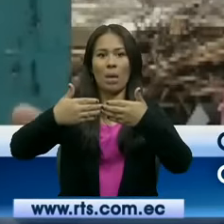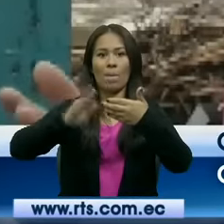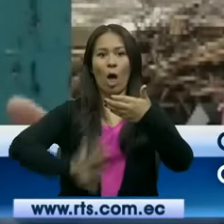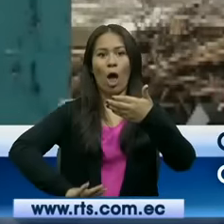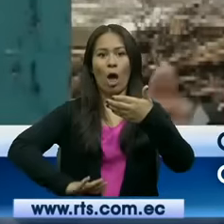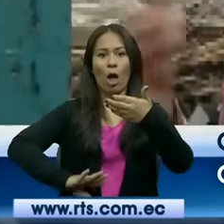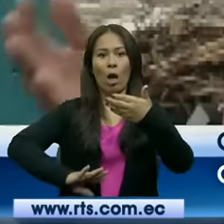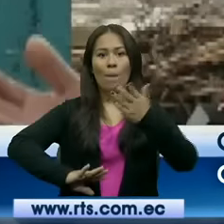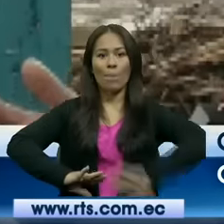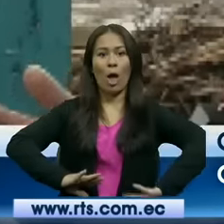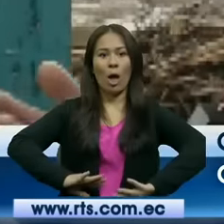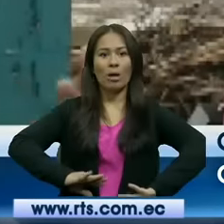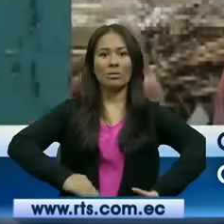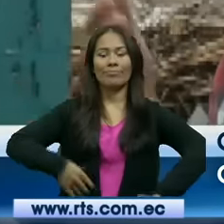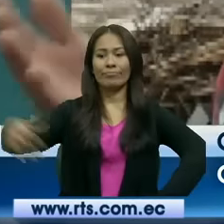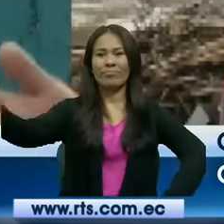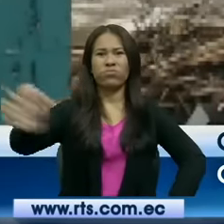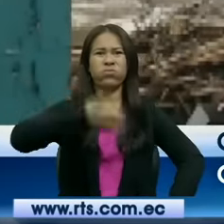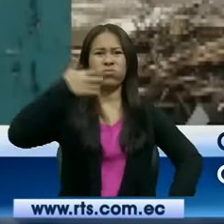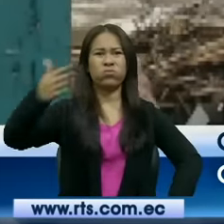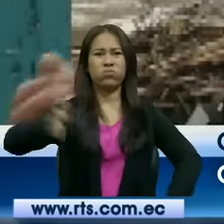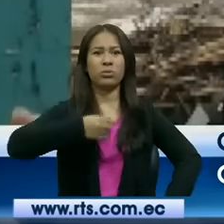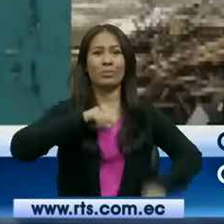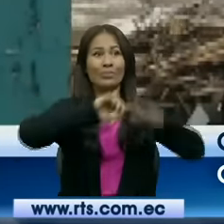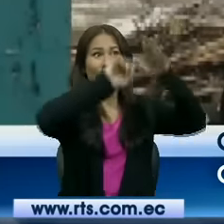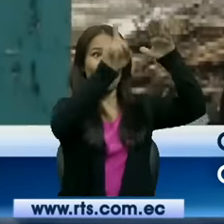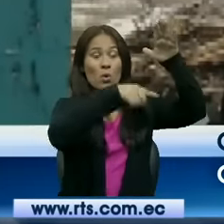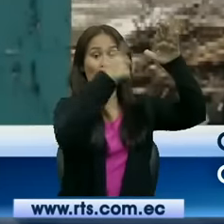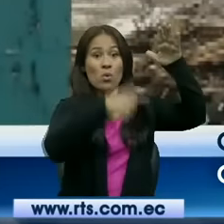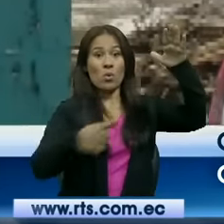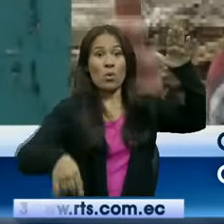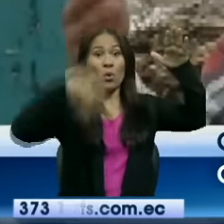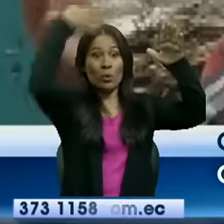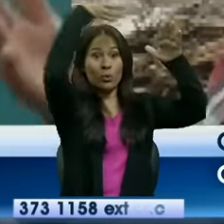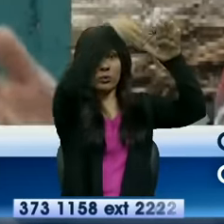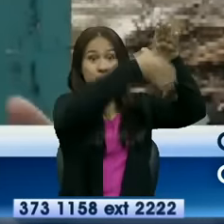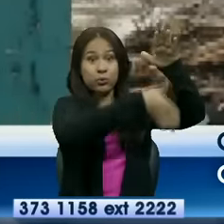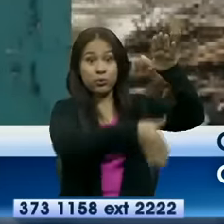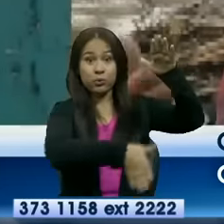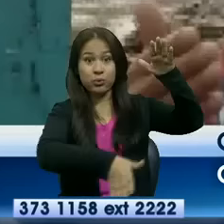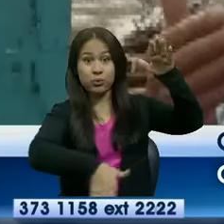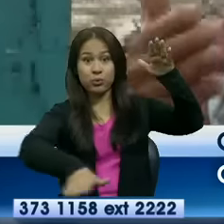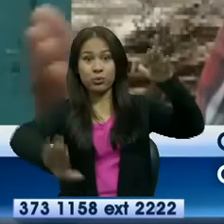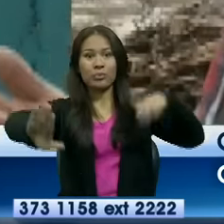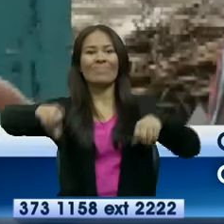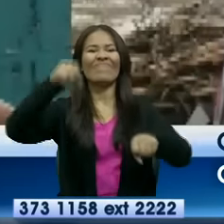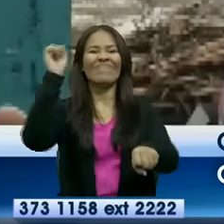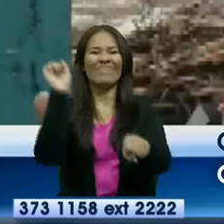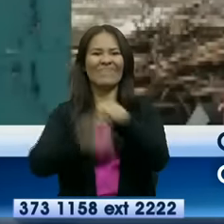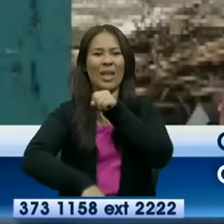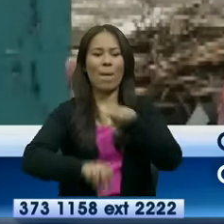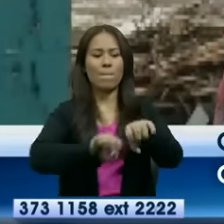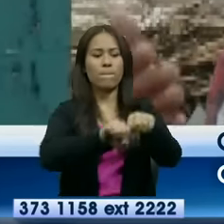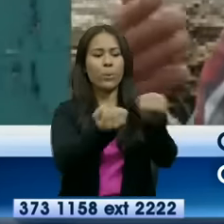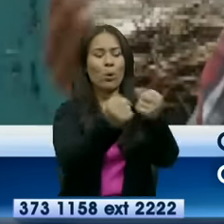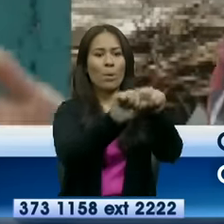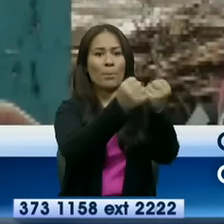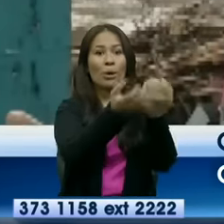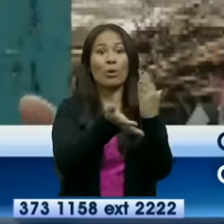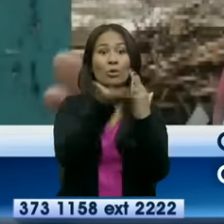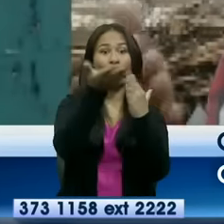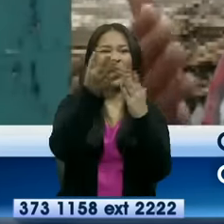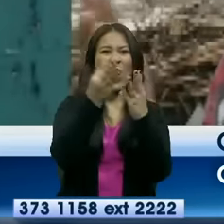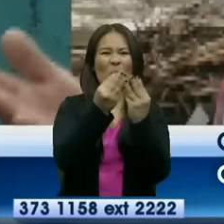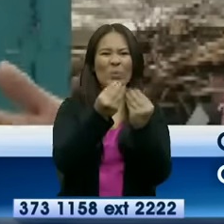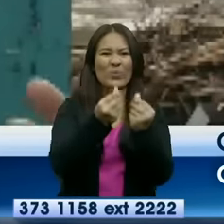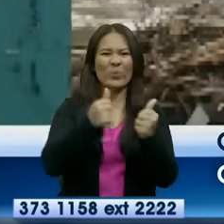que ha quedado es el espejo. Los toboganes están totalmente destruidos. Lo que es la parte donde están las construcciones lleno de lodo,